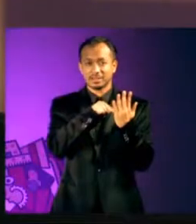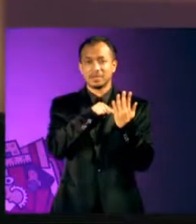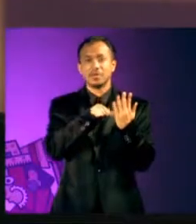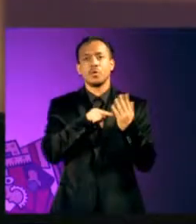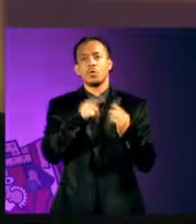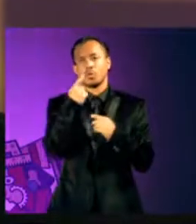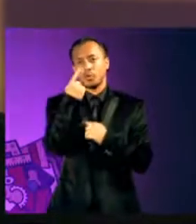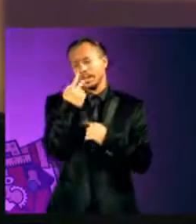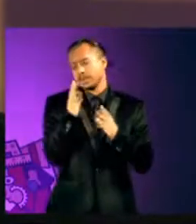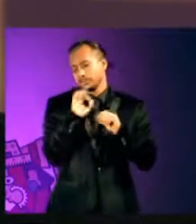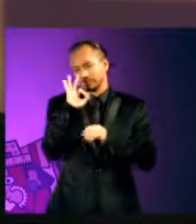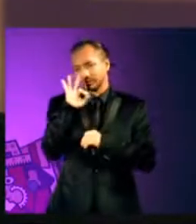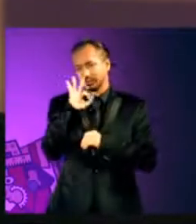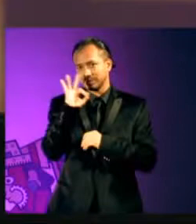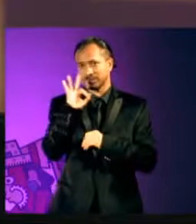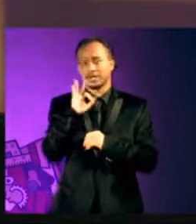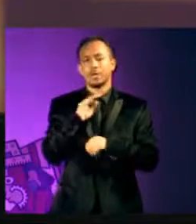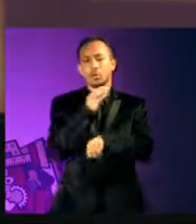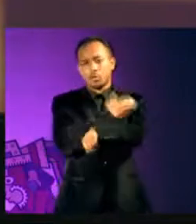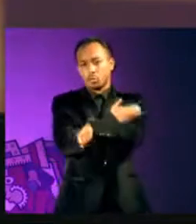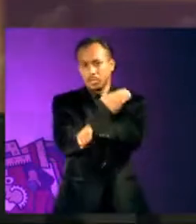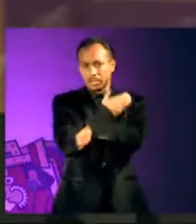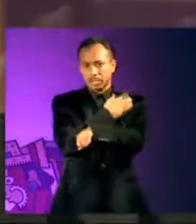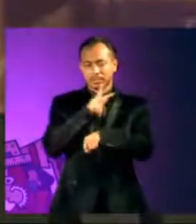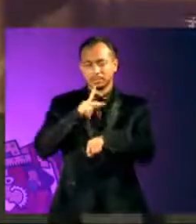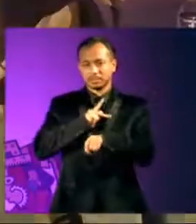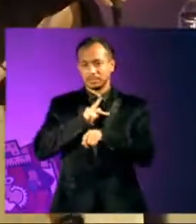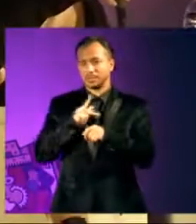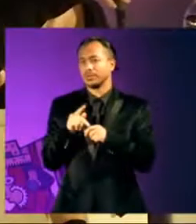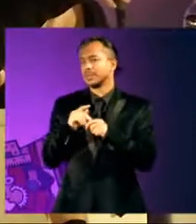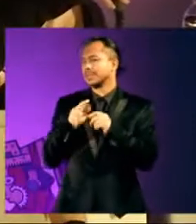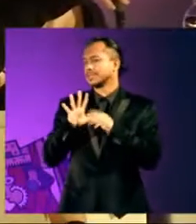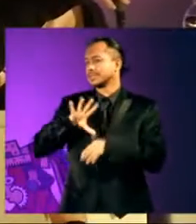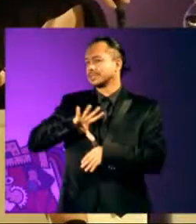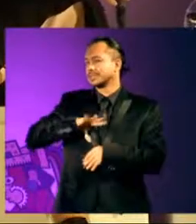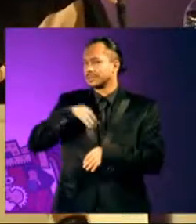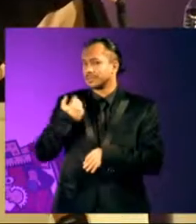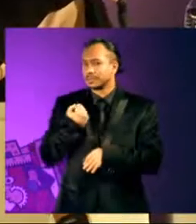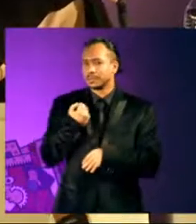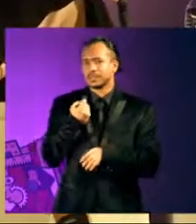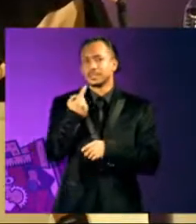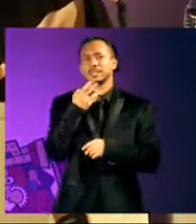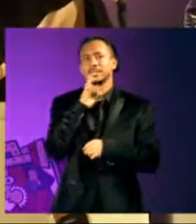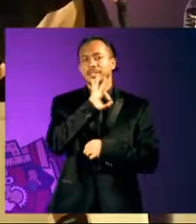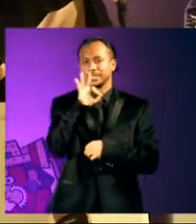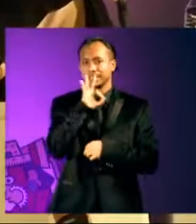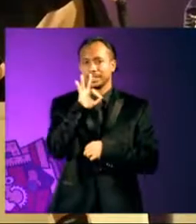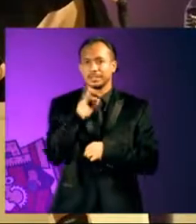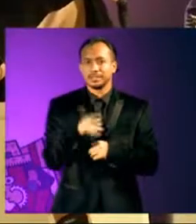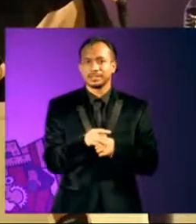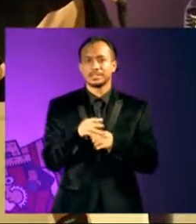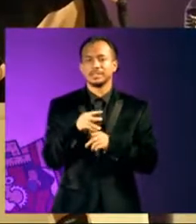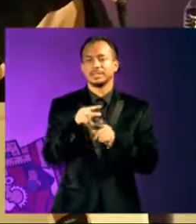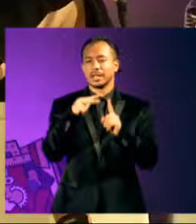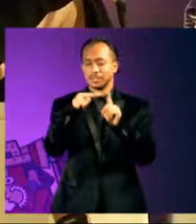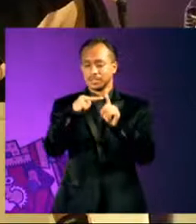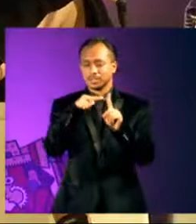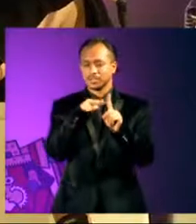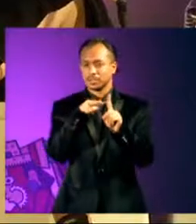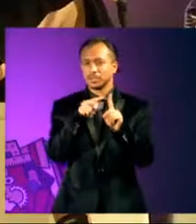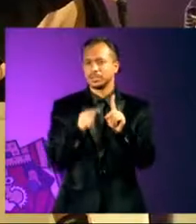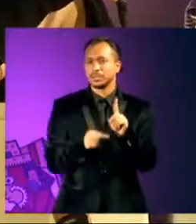no hubiera hecho es tratar de ver si se podía contar eso desde el punto de vista de la mujer o